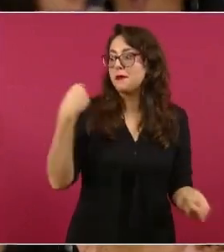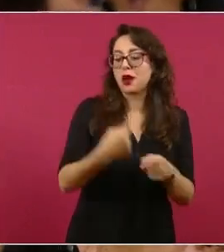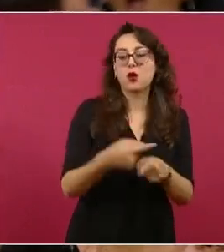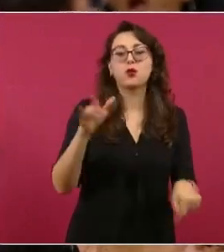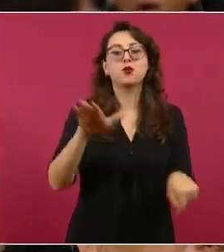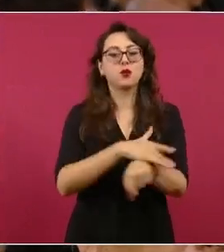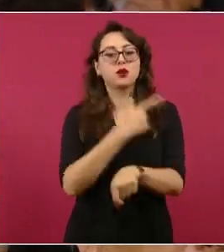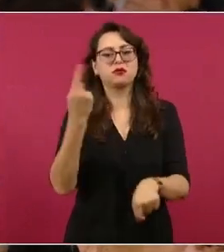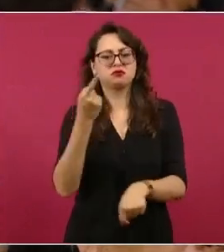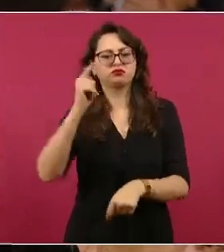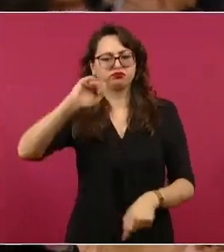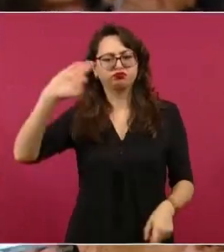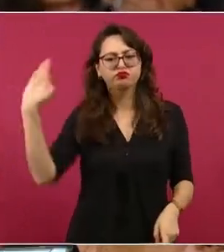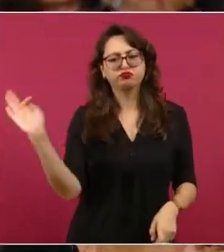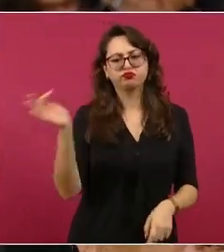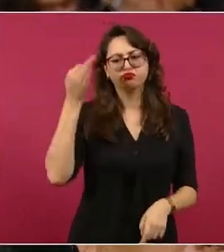estados,